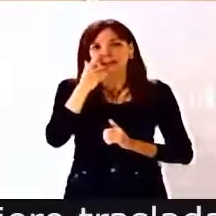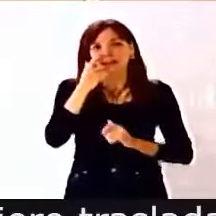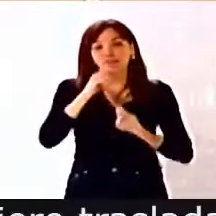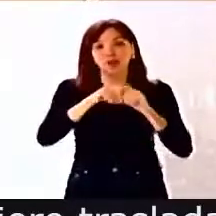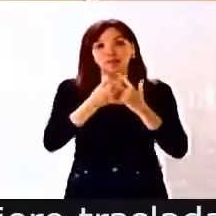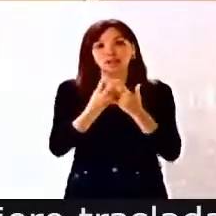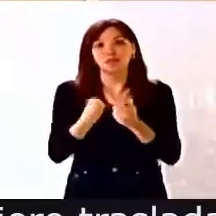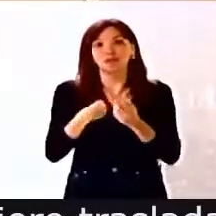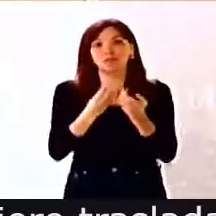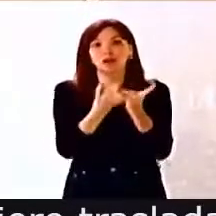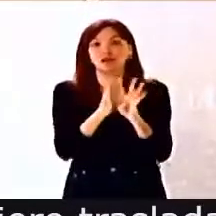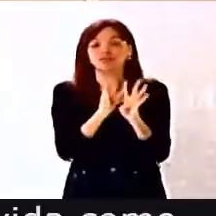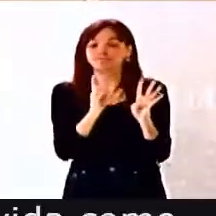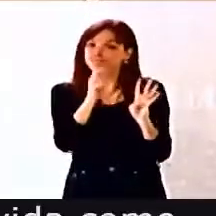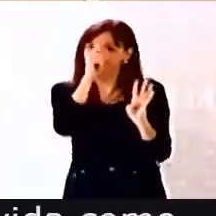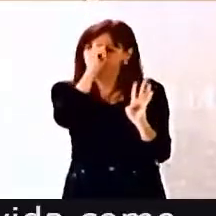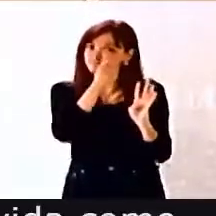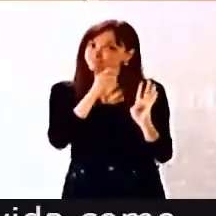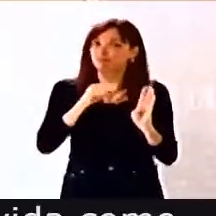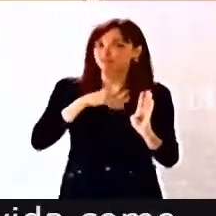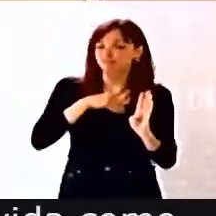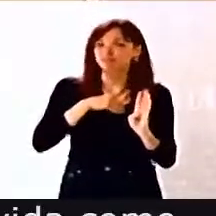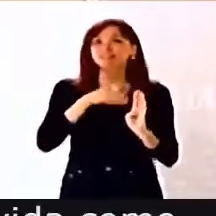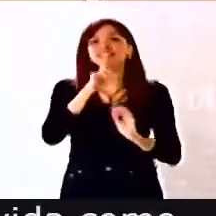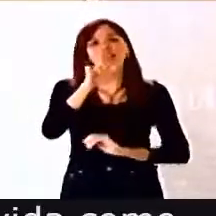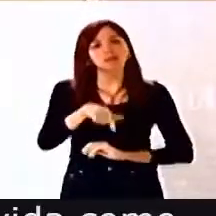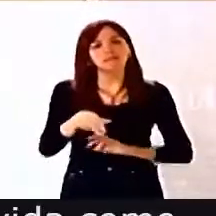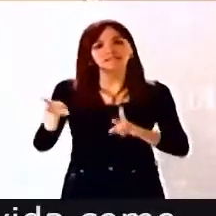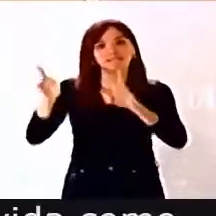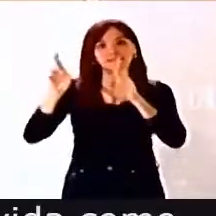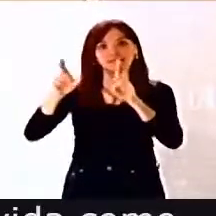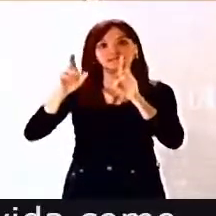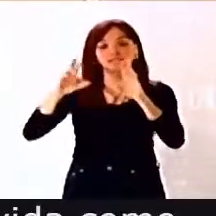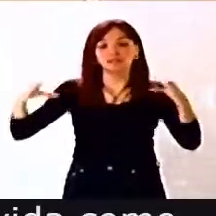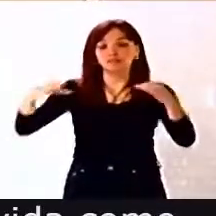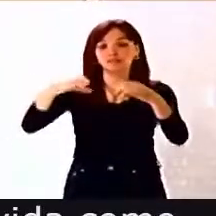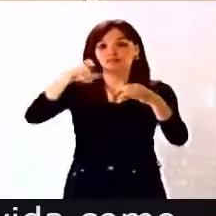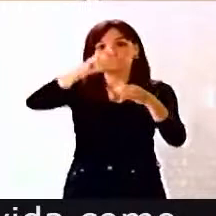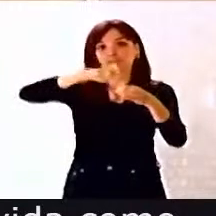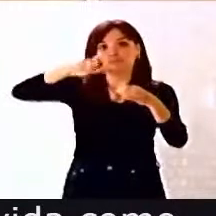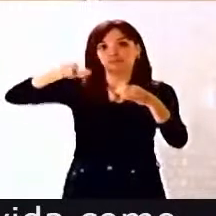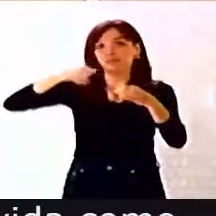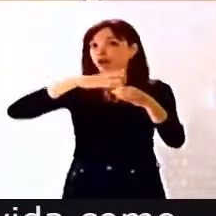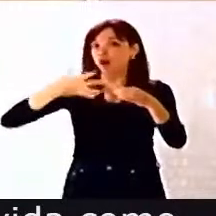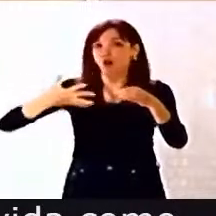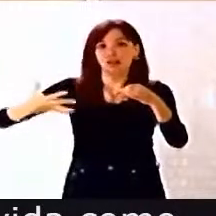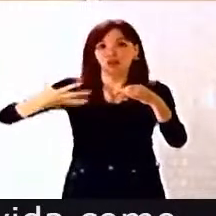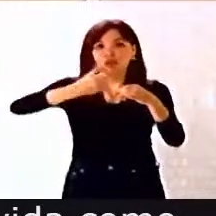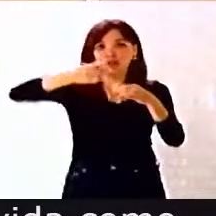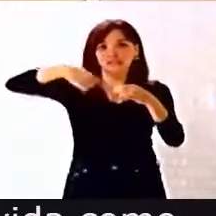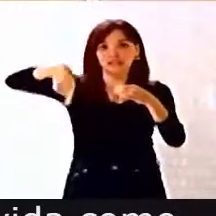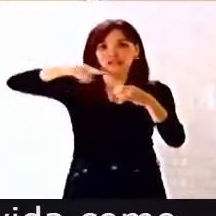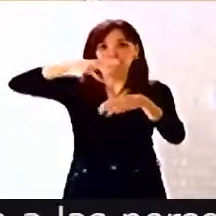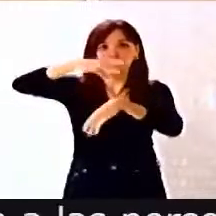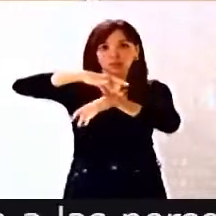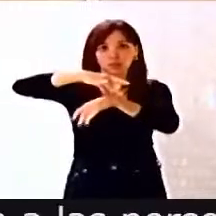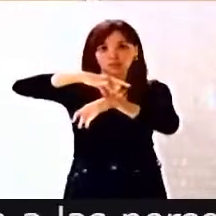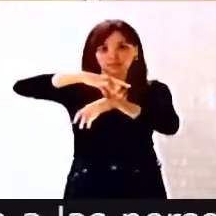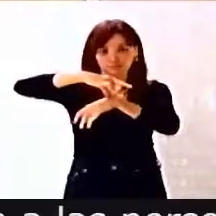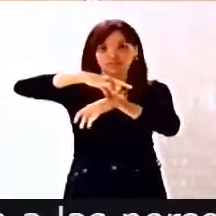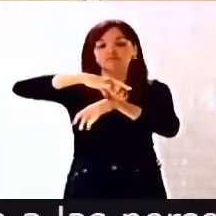nuestras condolencias. Quiero desearle una pronta recuperación a todas aquellas personas que ahora mismo se encuentran